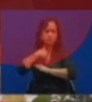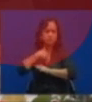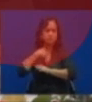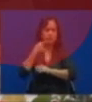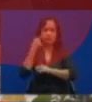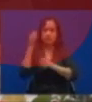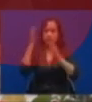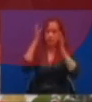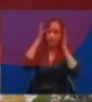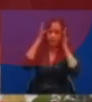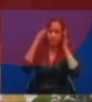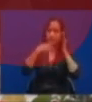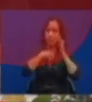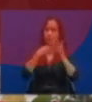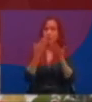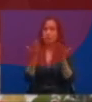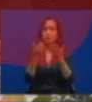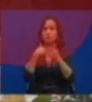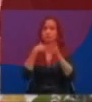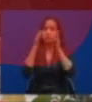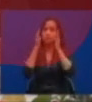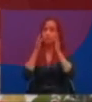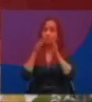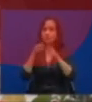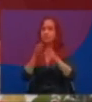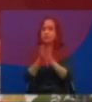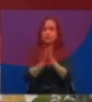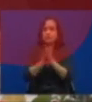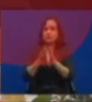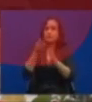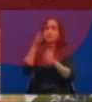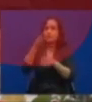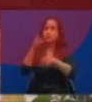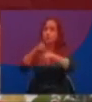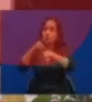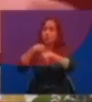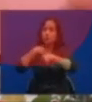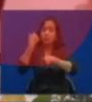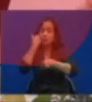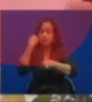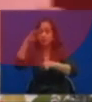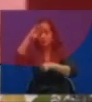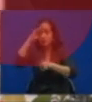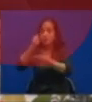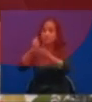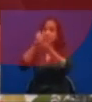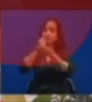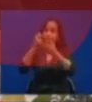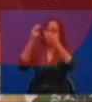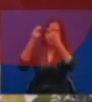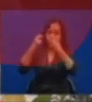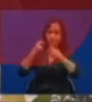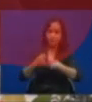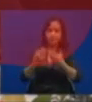los preocupaban a ellos mismos y buscaban la atención así tenía el virus entonces